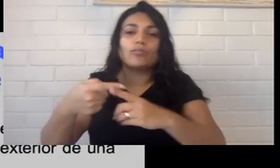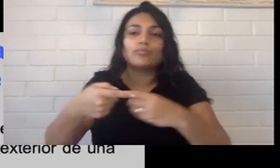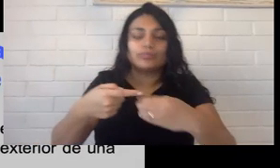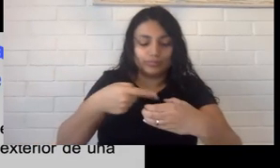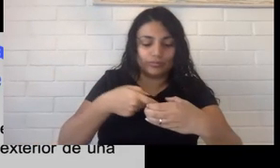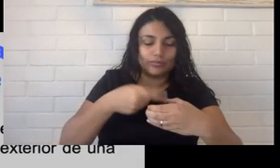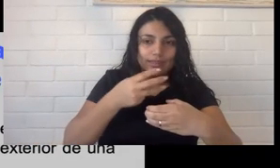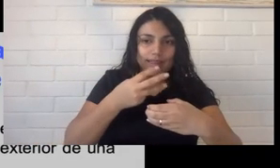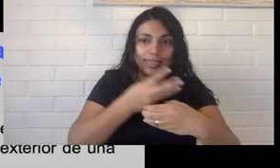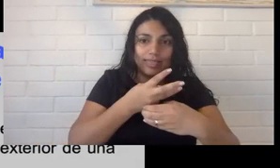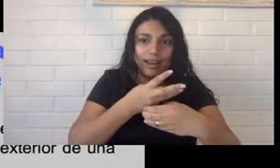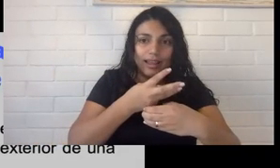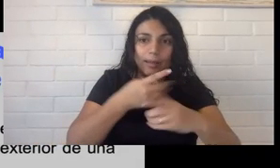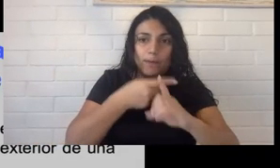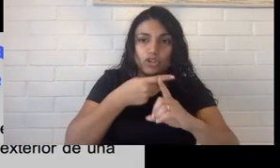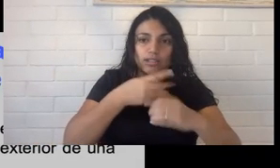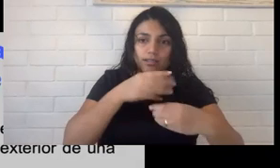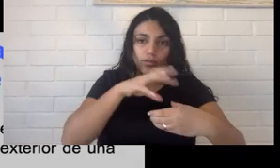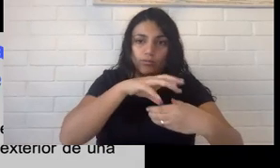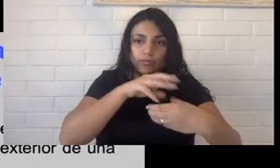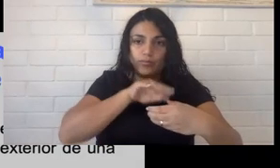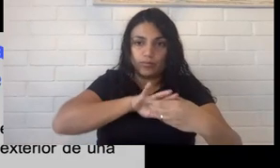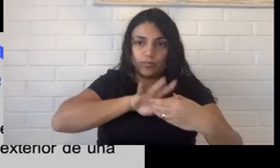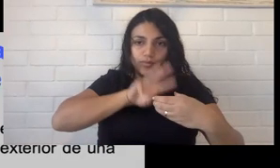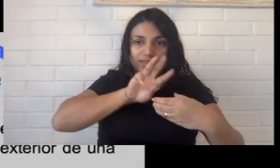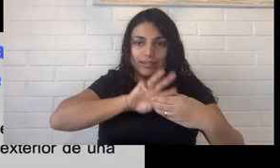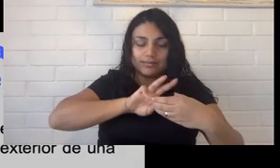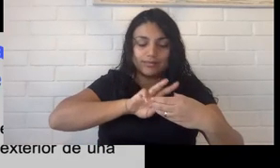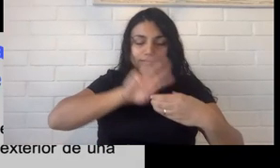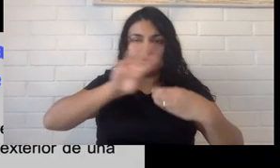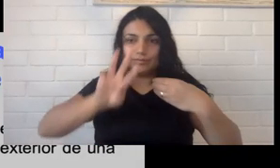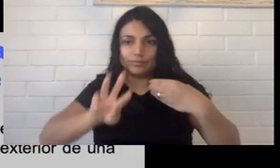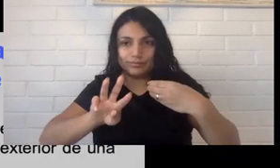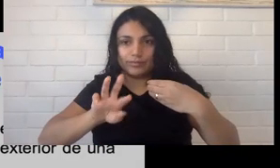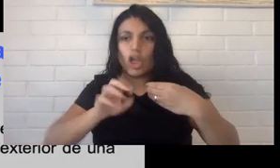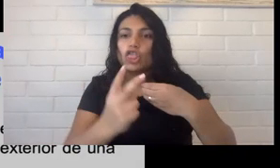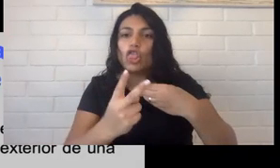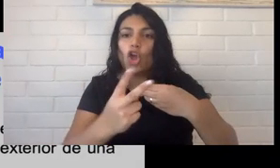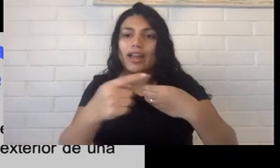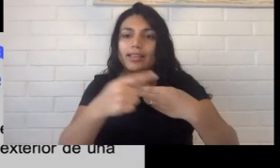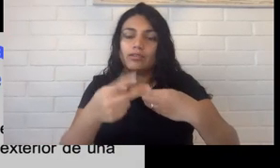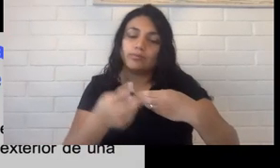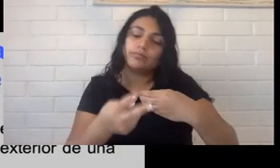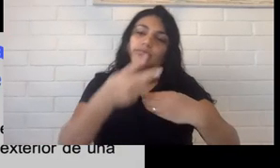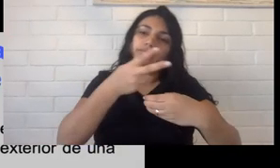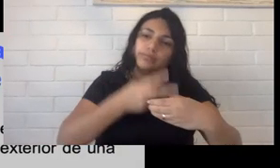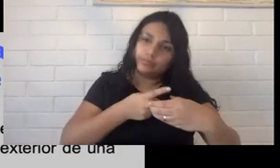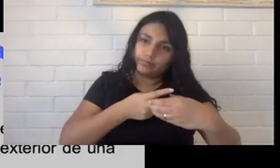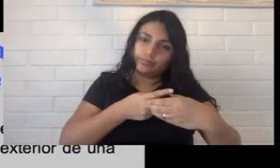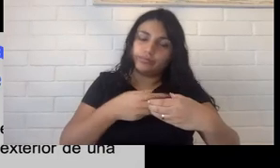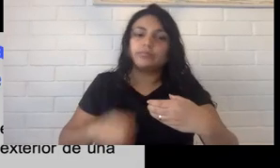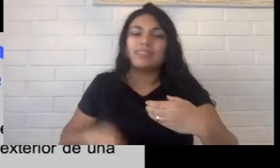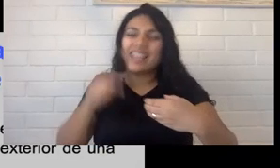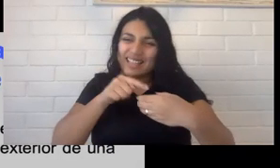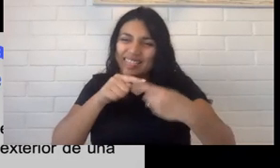3 e importa 2 cargas positivas. Entonces, esta distribución diferencial de